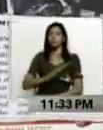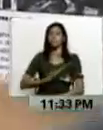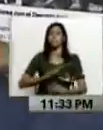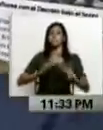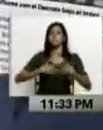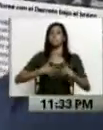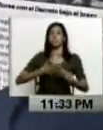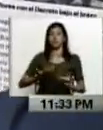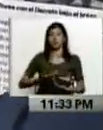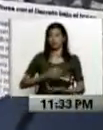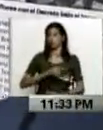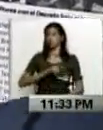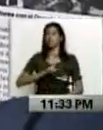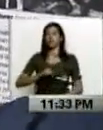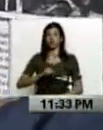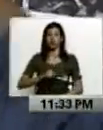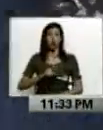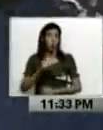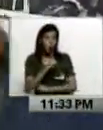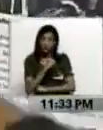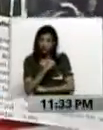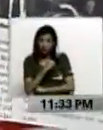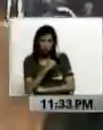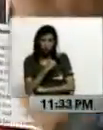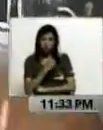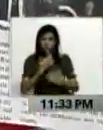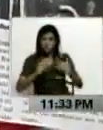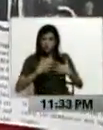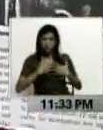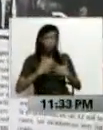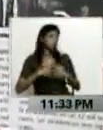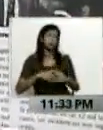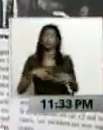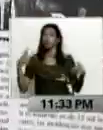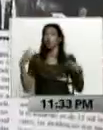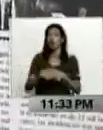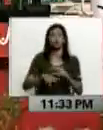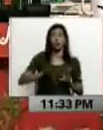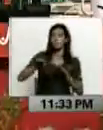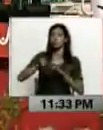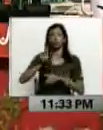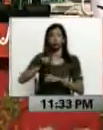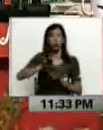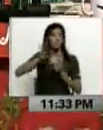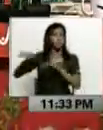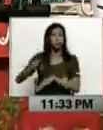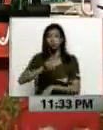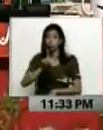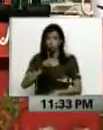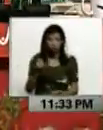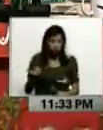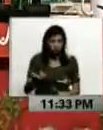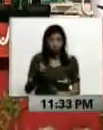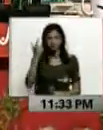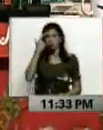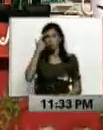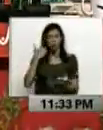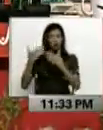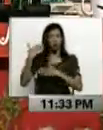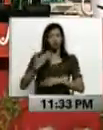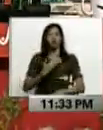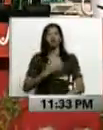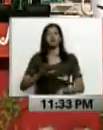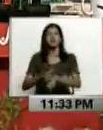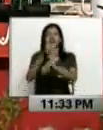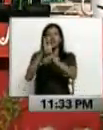ellos no le cumplían lo que decían los empresarios Bueno listo has ahí pues no había más plata había más plata yo me acuerdo